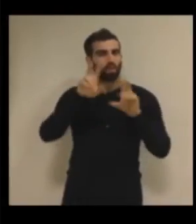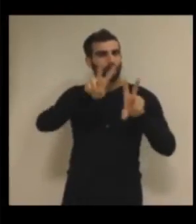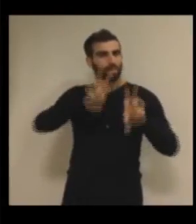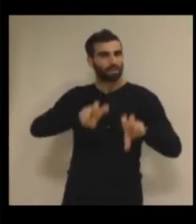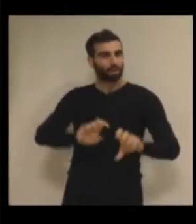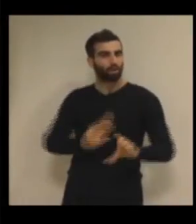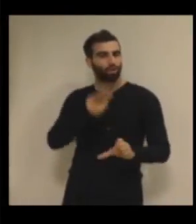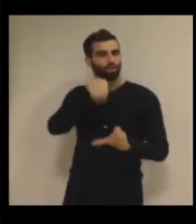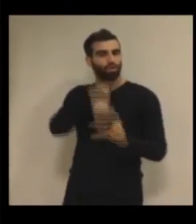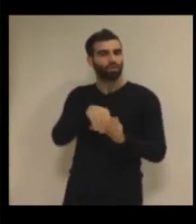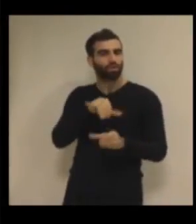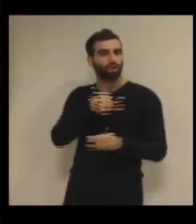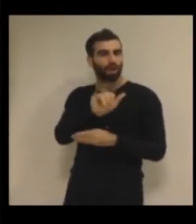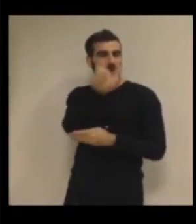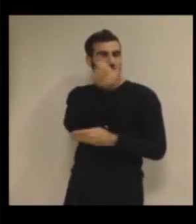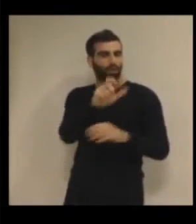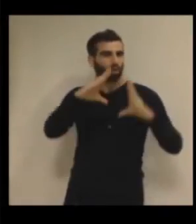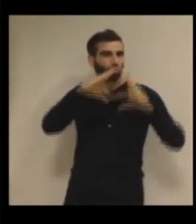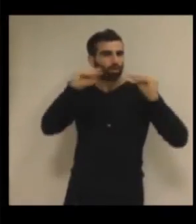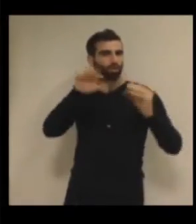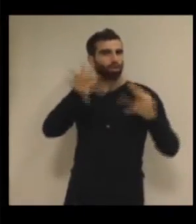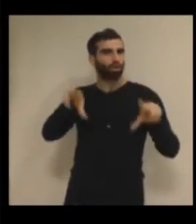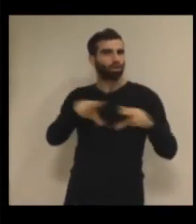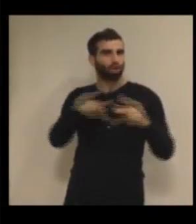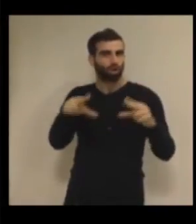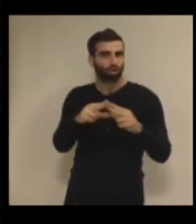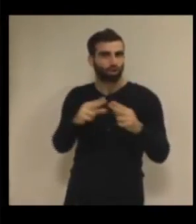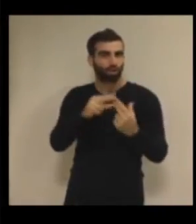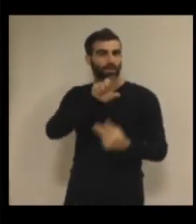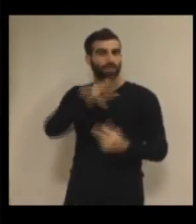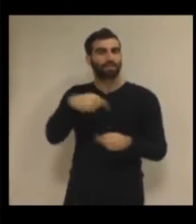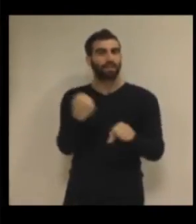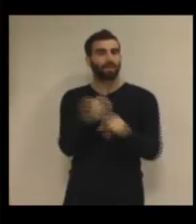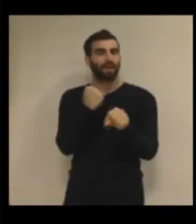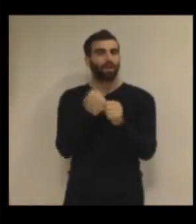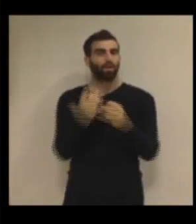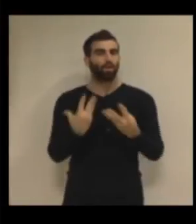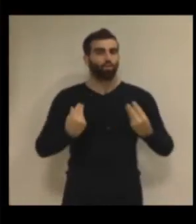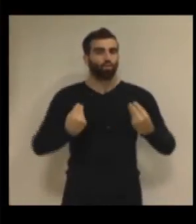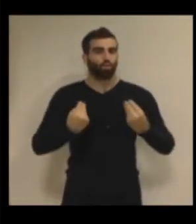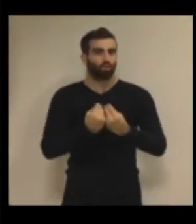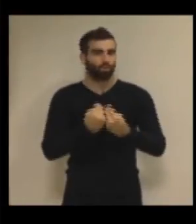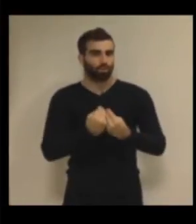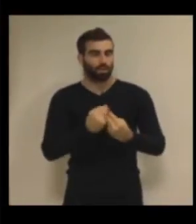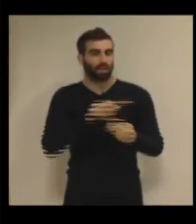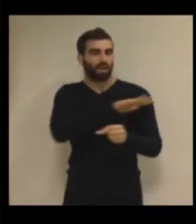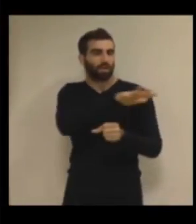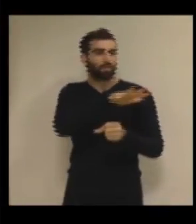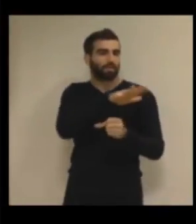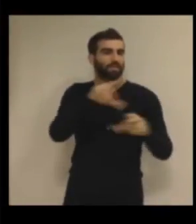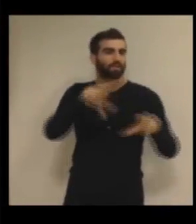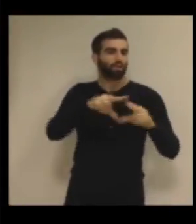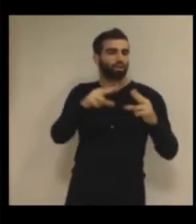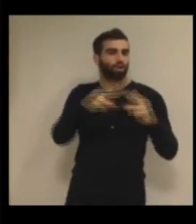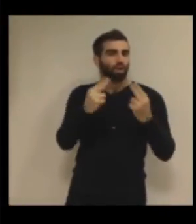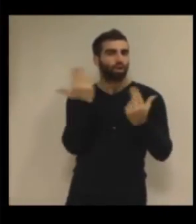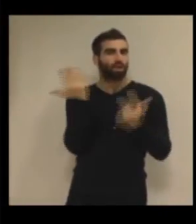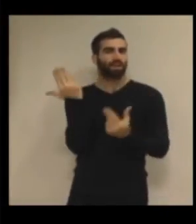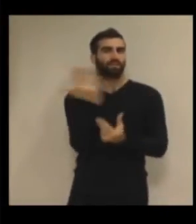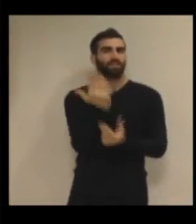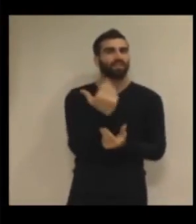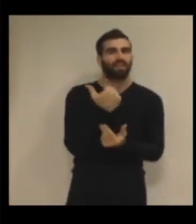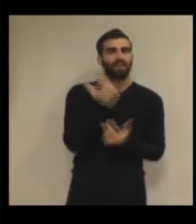sociólogo que trabajando ya muchos años con nosotros se ha especializado en la parte sociológica del análisis e impacto de las